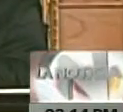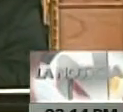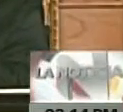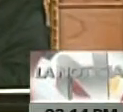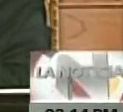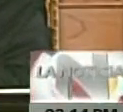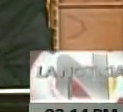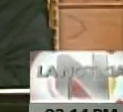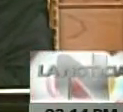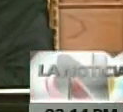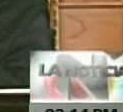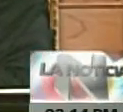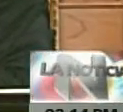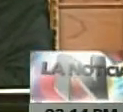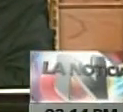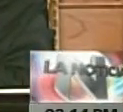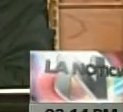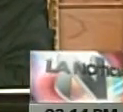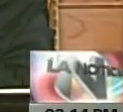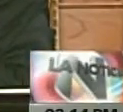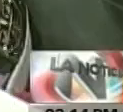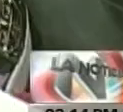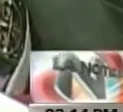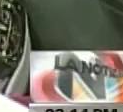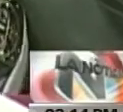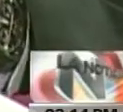Oficina Nacional de Fiscalización e Inspección